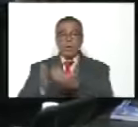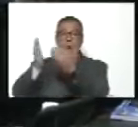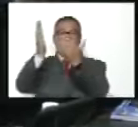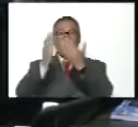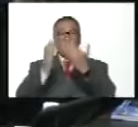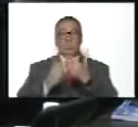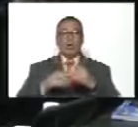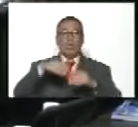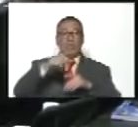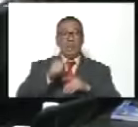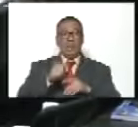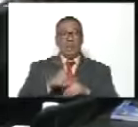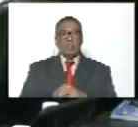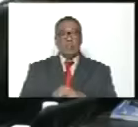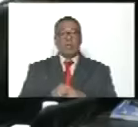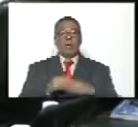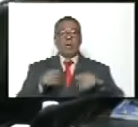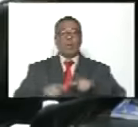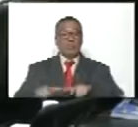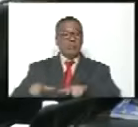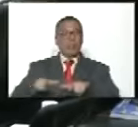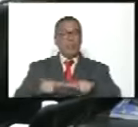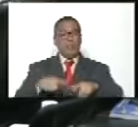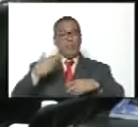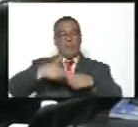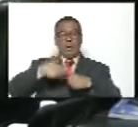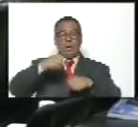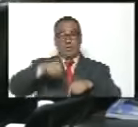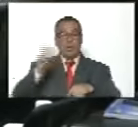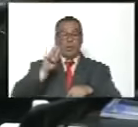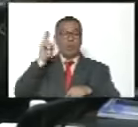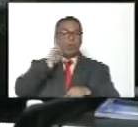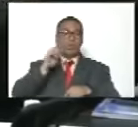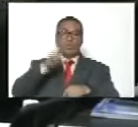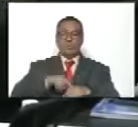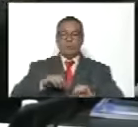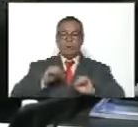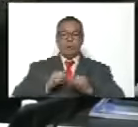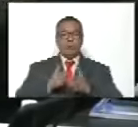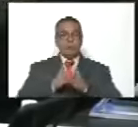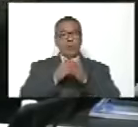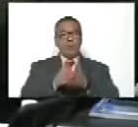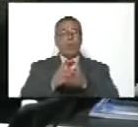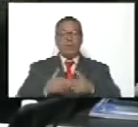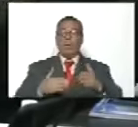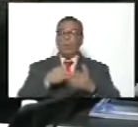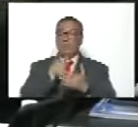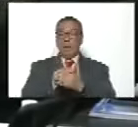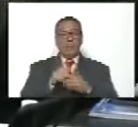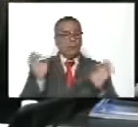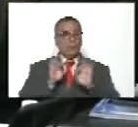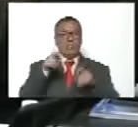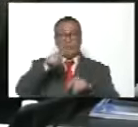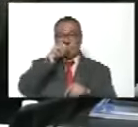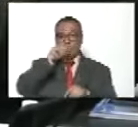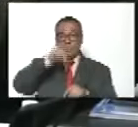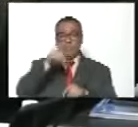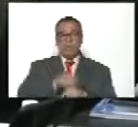de cabotaje para el transporte de combustible a la República Bolivariana de Venezuela. Ese mismo